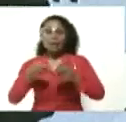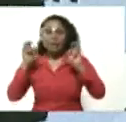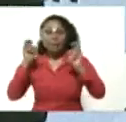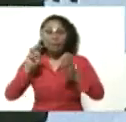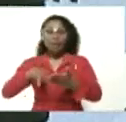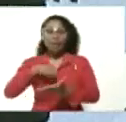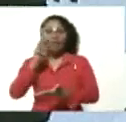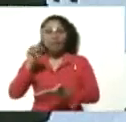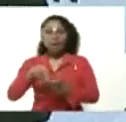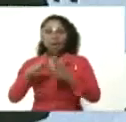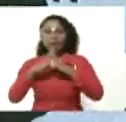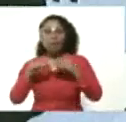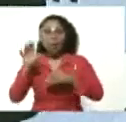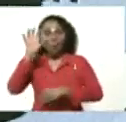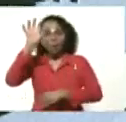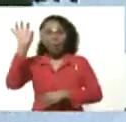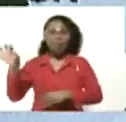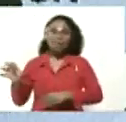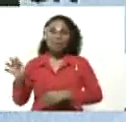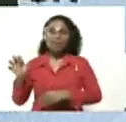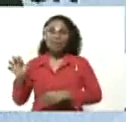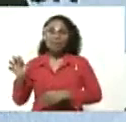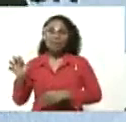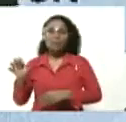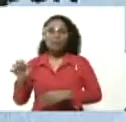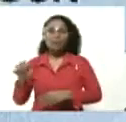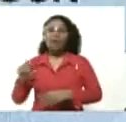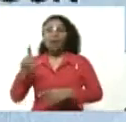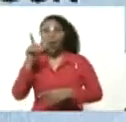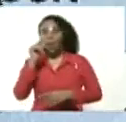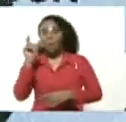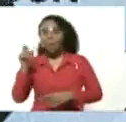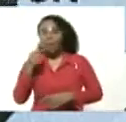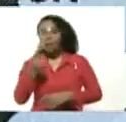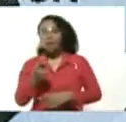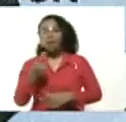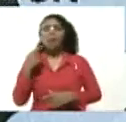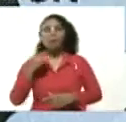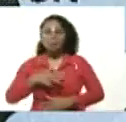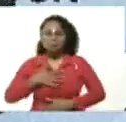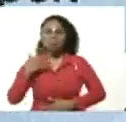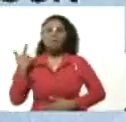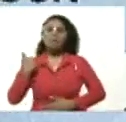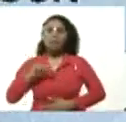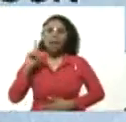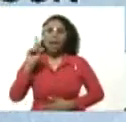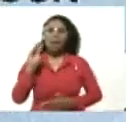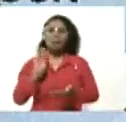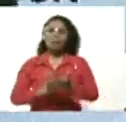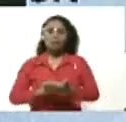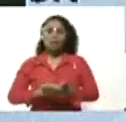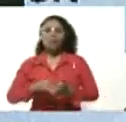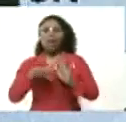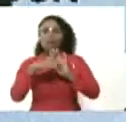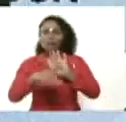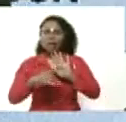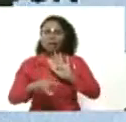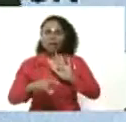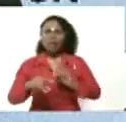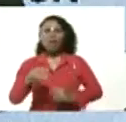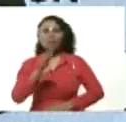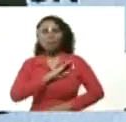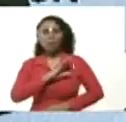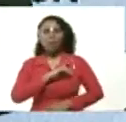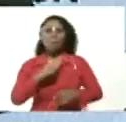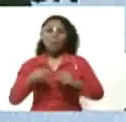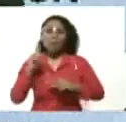los países. Timoteo Zambrano ha dicho: podemos estar en posiciones de la derecha, podemos defender los intereses de la burguesía, pero es